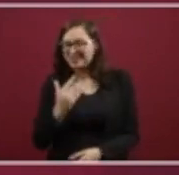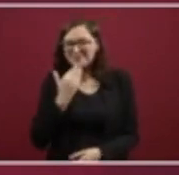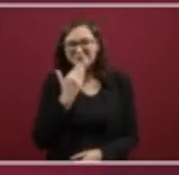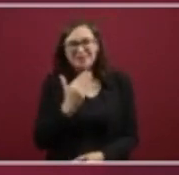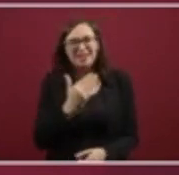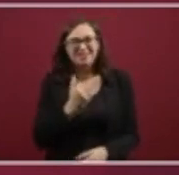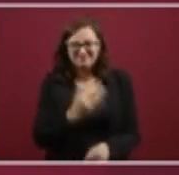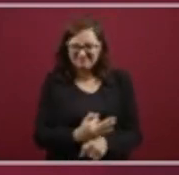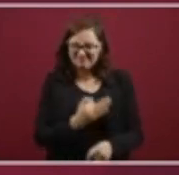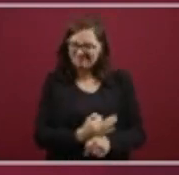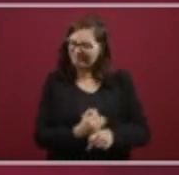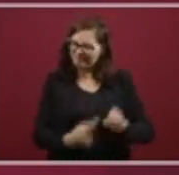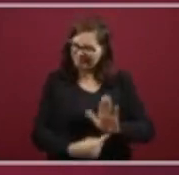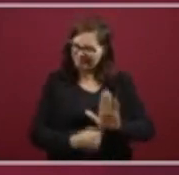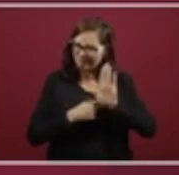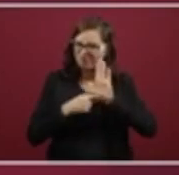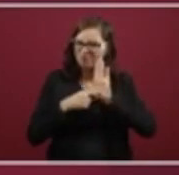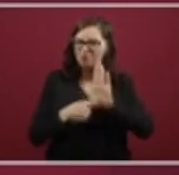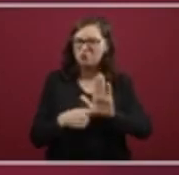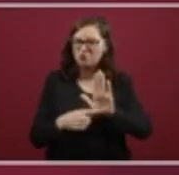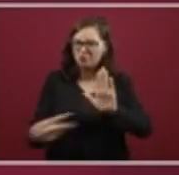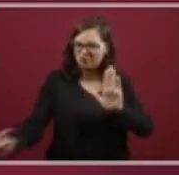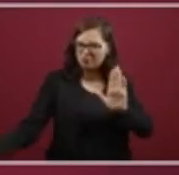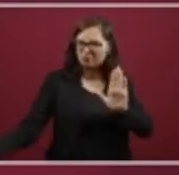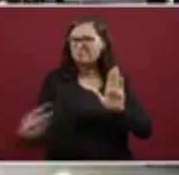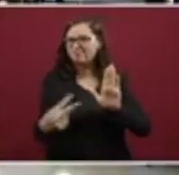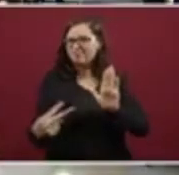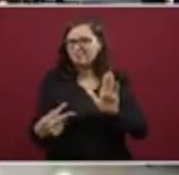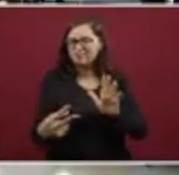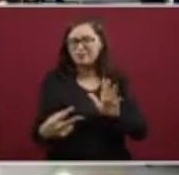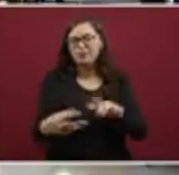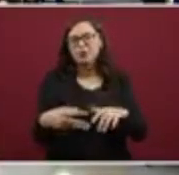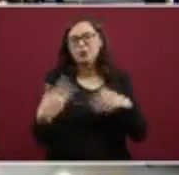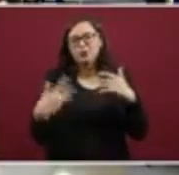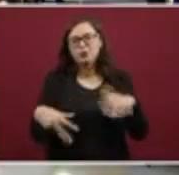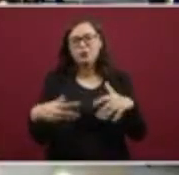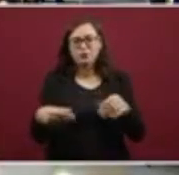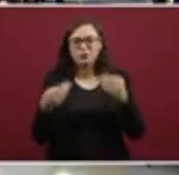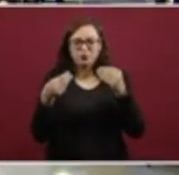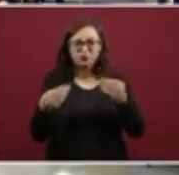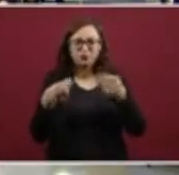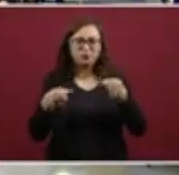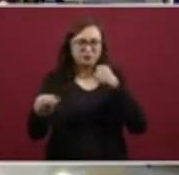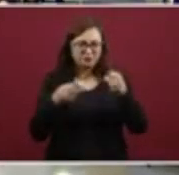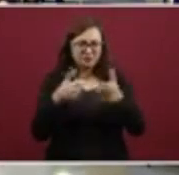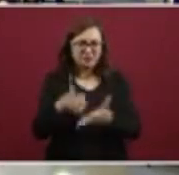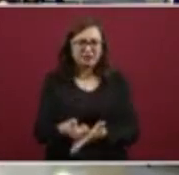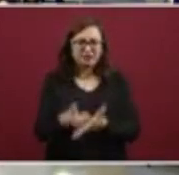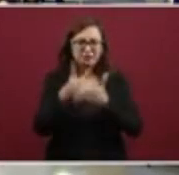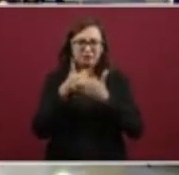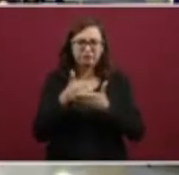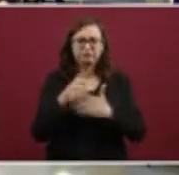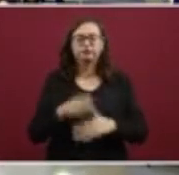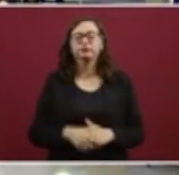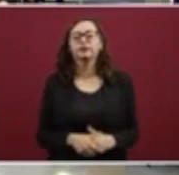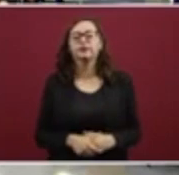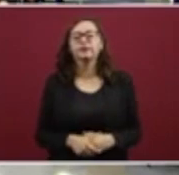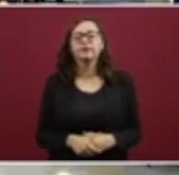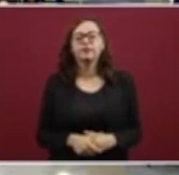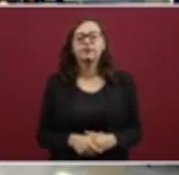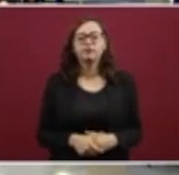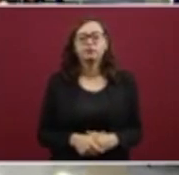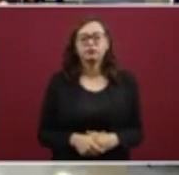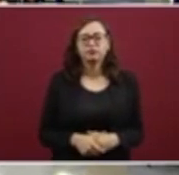Están ayudando mucho los columnistas. Ayer el que será el próximo titular